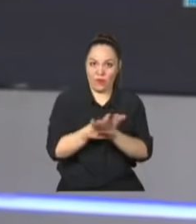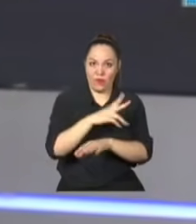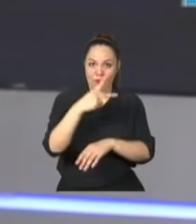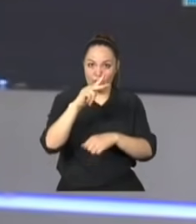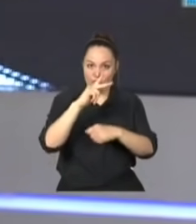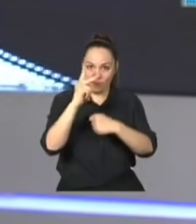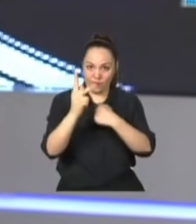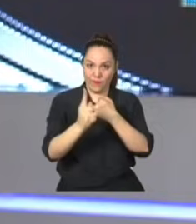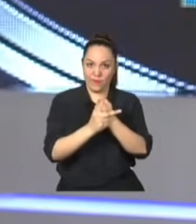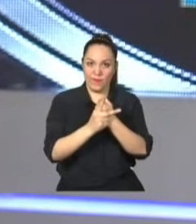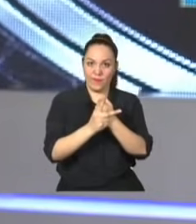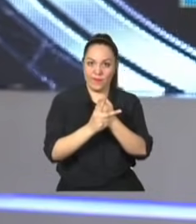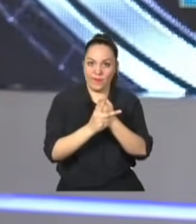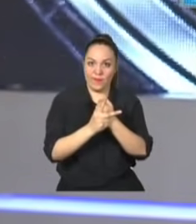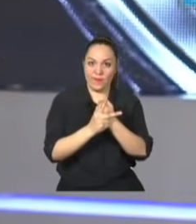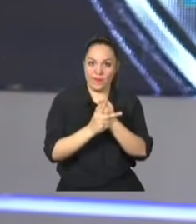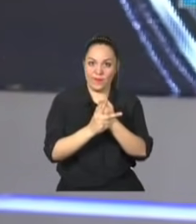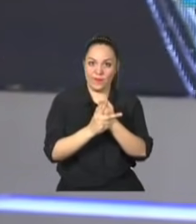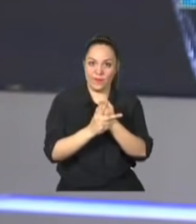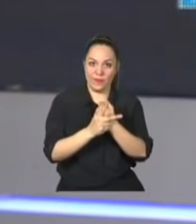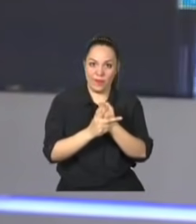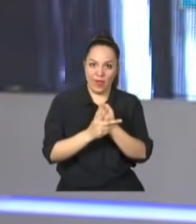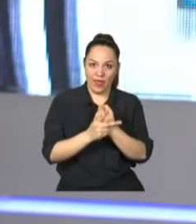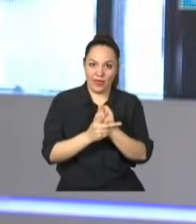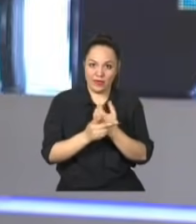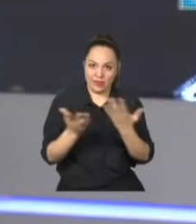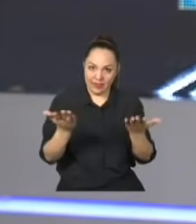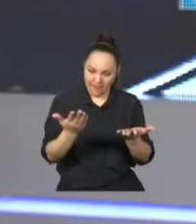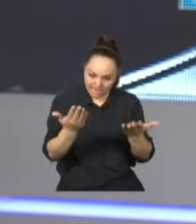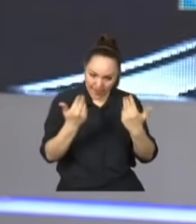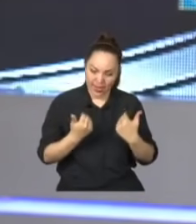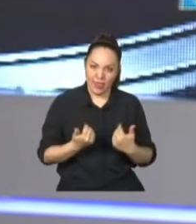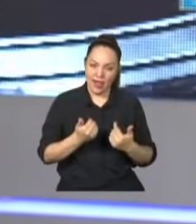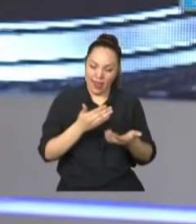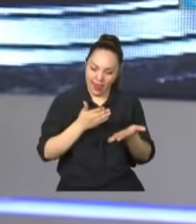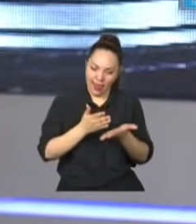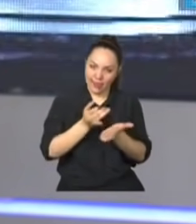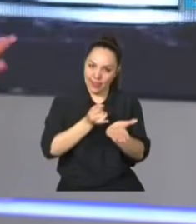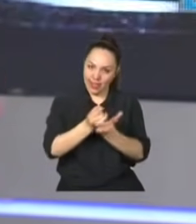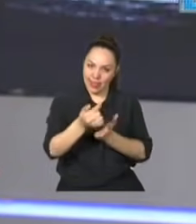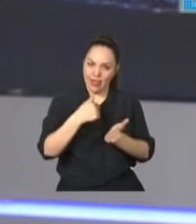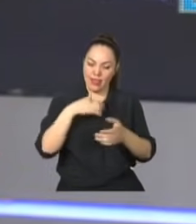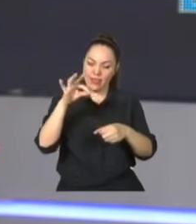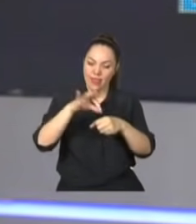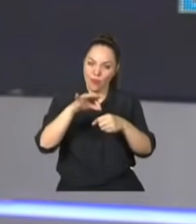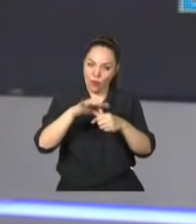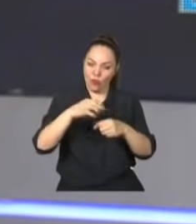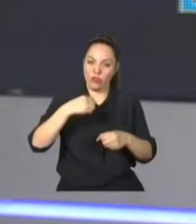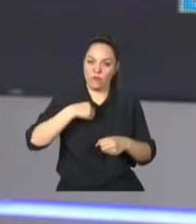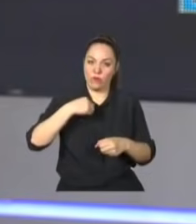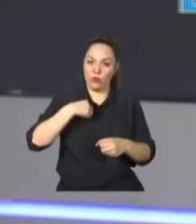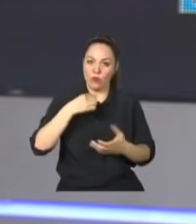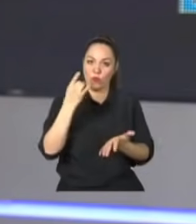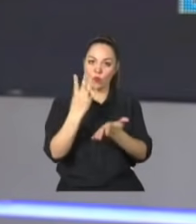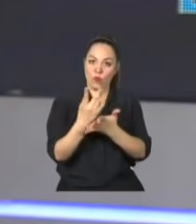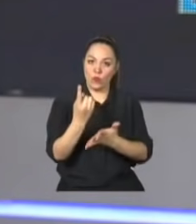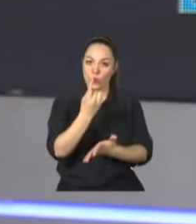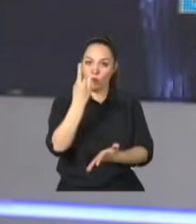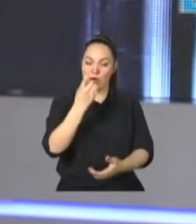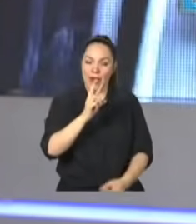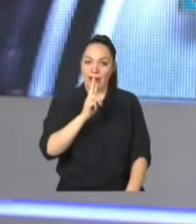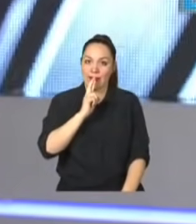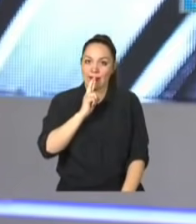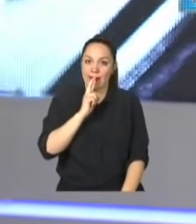país, éntrele. Vote por mí. Yo soy la única y la mejor